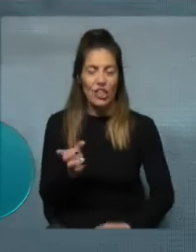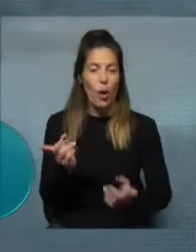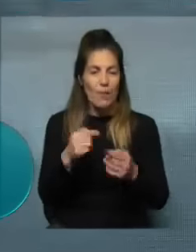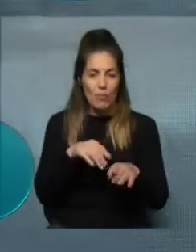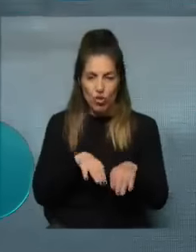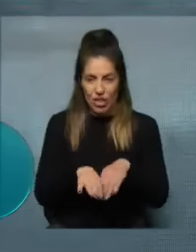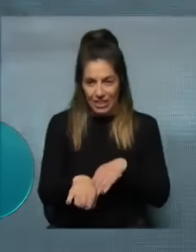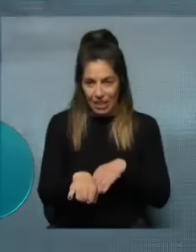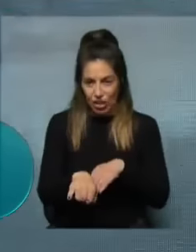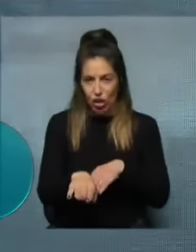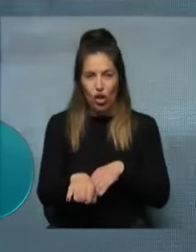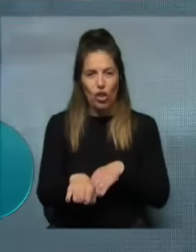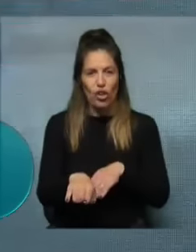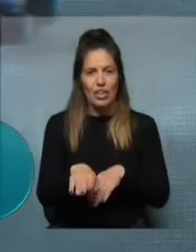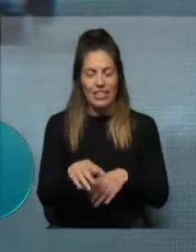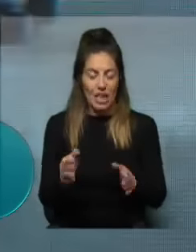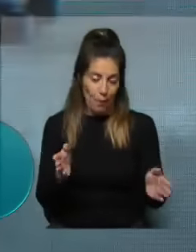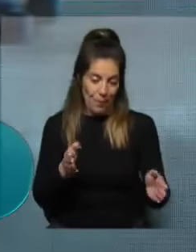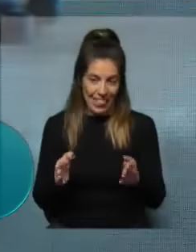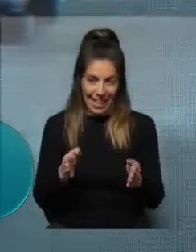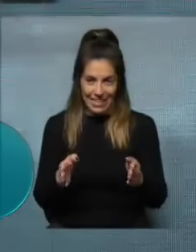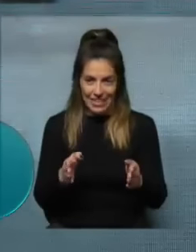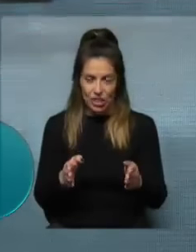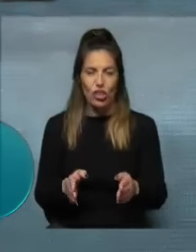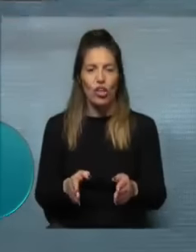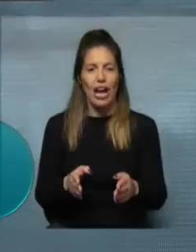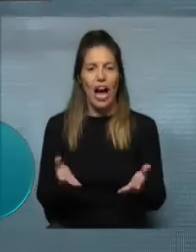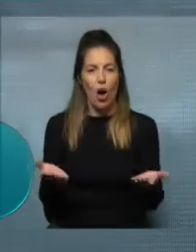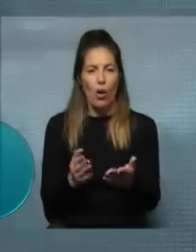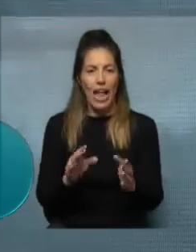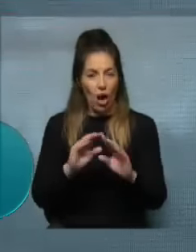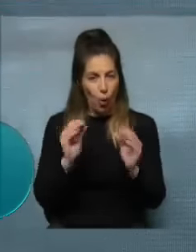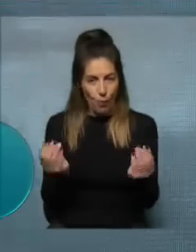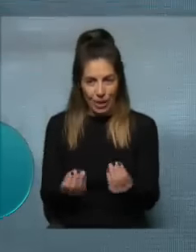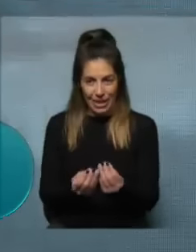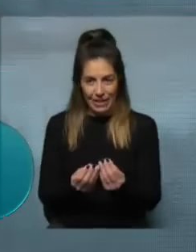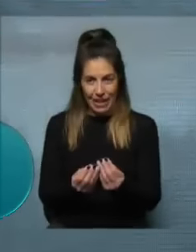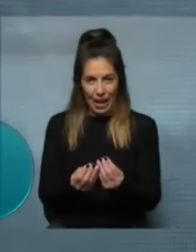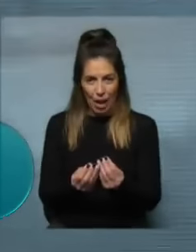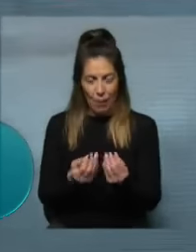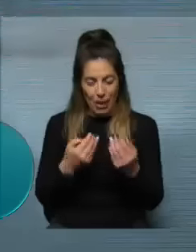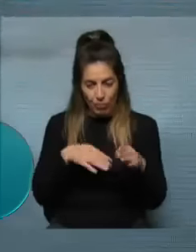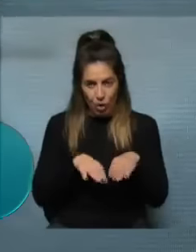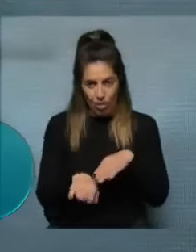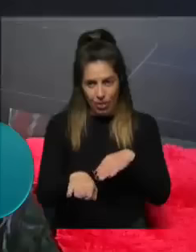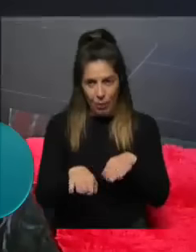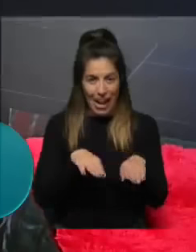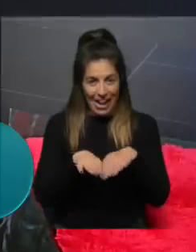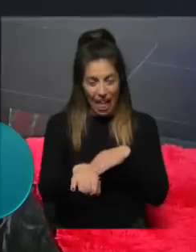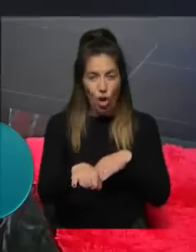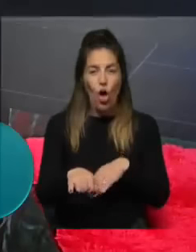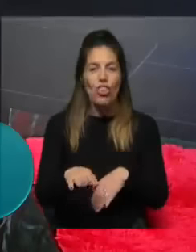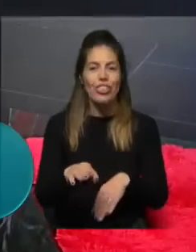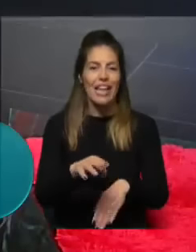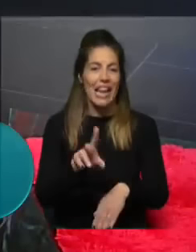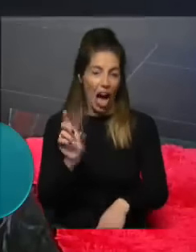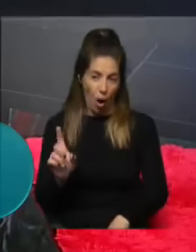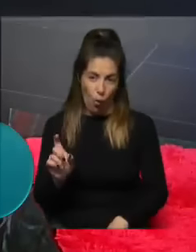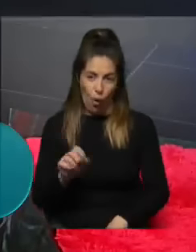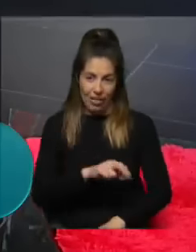sentido de circulación que tenía ese pedacito que iba para el otro lado. Ahora va a quedar toda para el mismo lado, para el lado del agua, digamos.